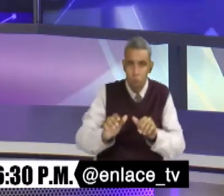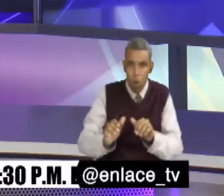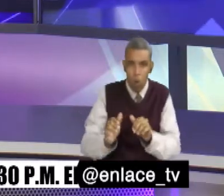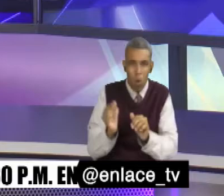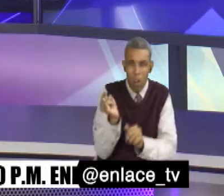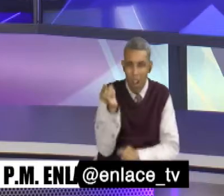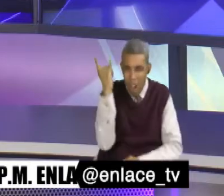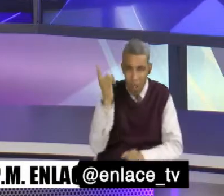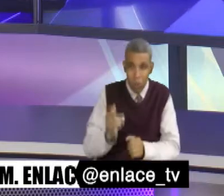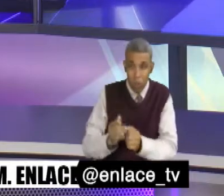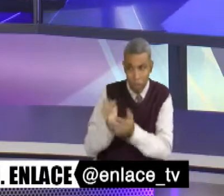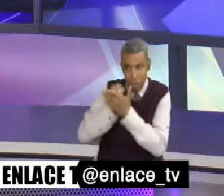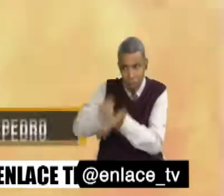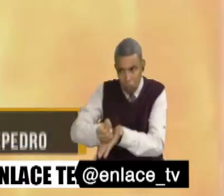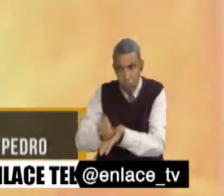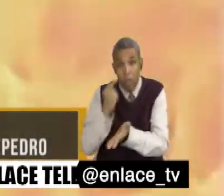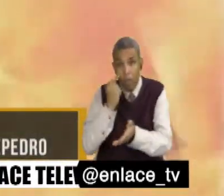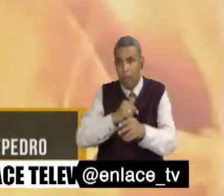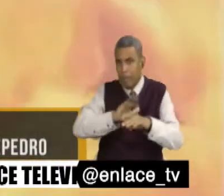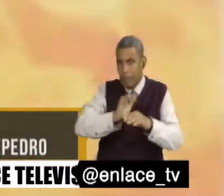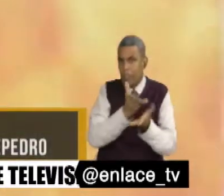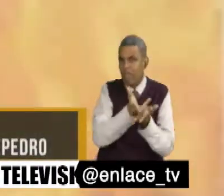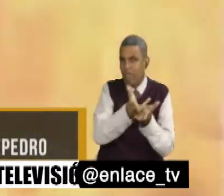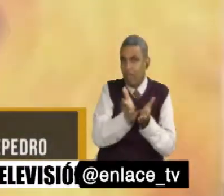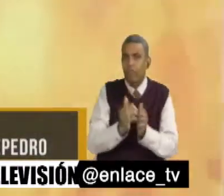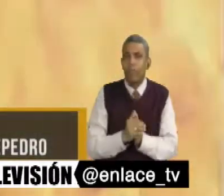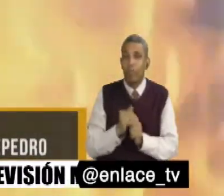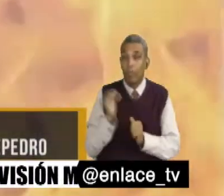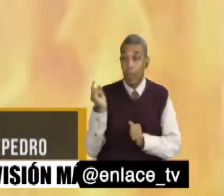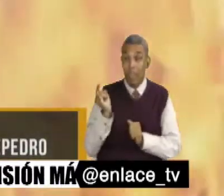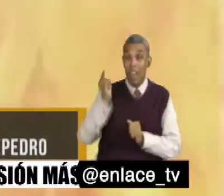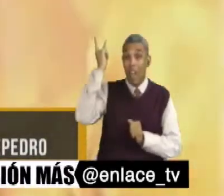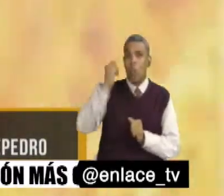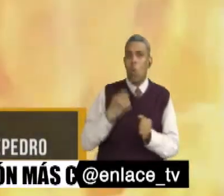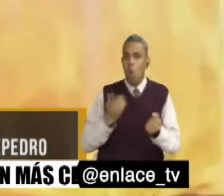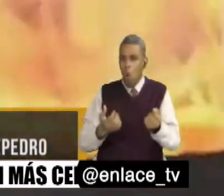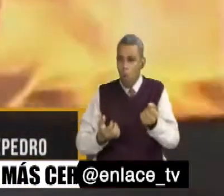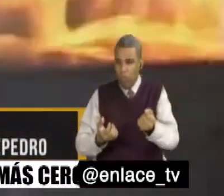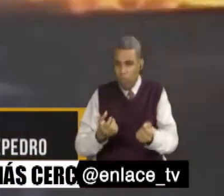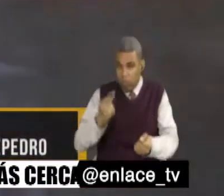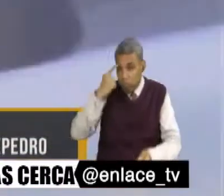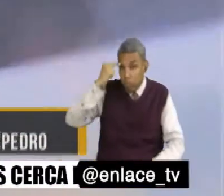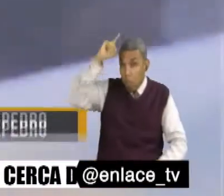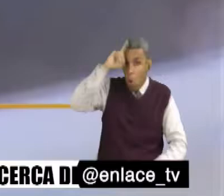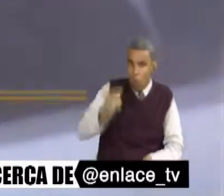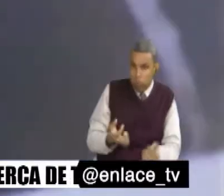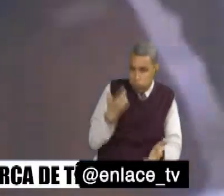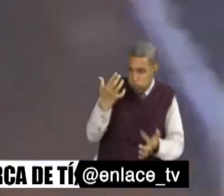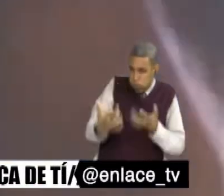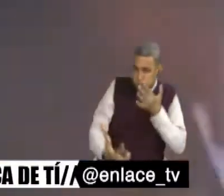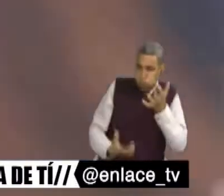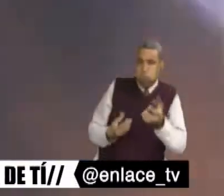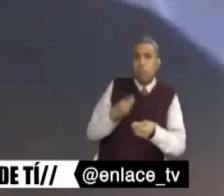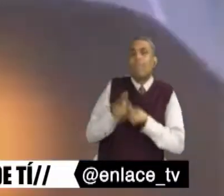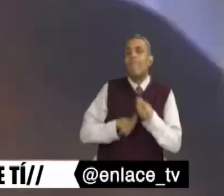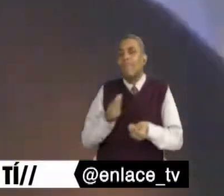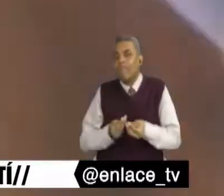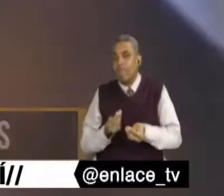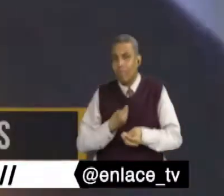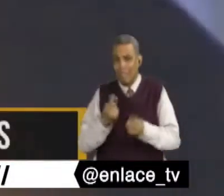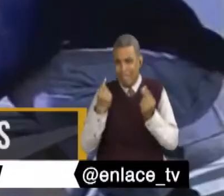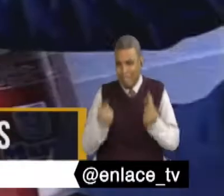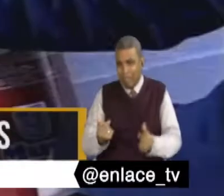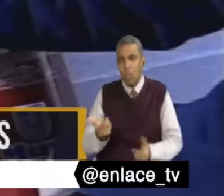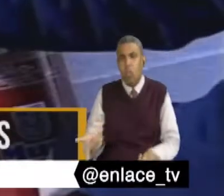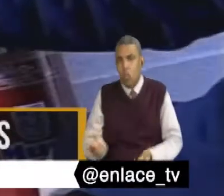extintores. El fuego está presente en muchas situaciones de la vida cotidiana y los extintores son la forma más rápida, efectiva